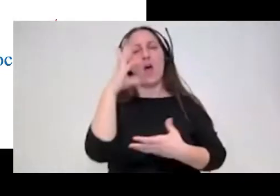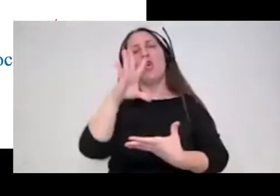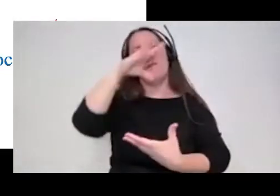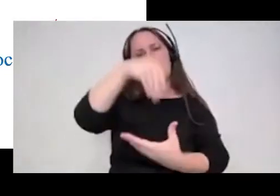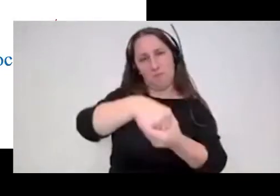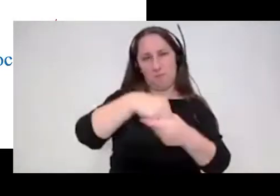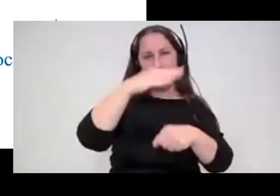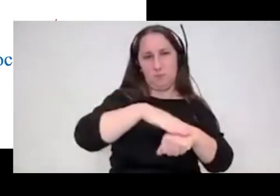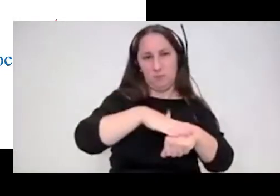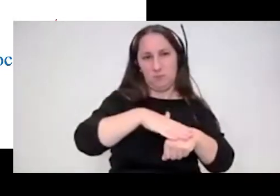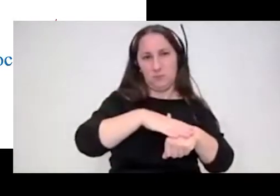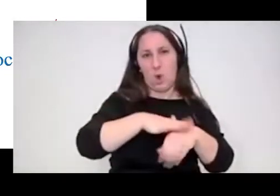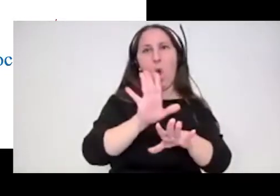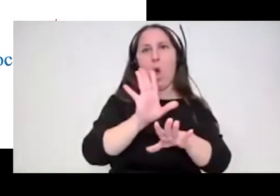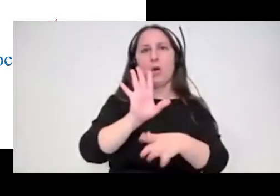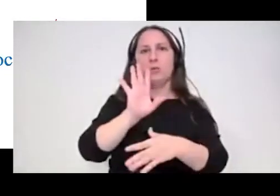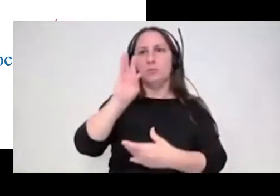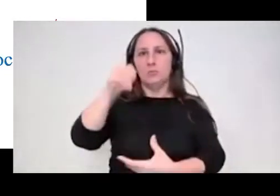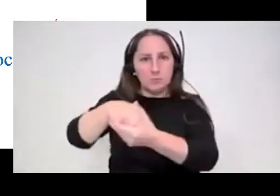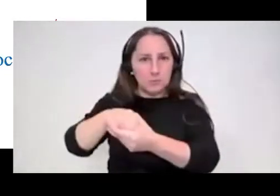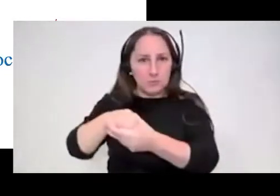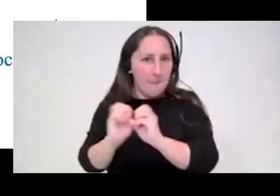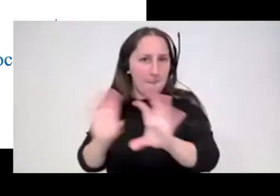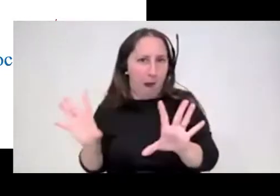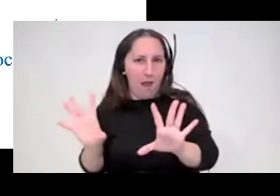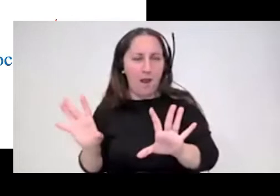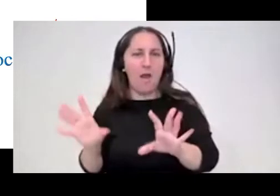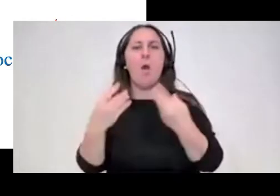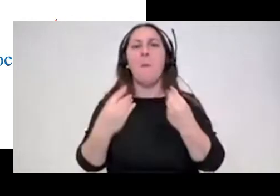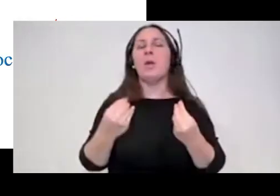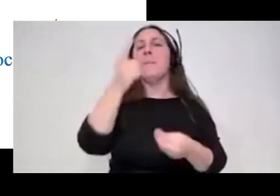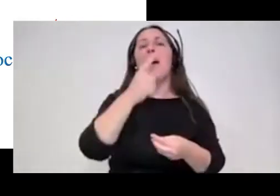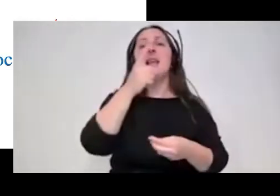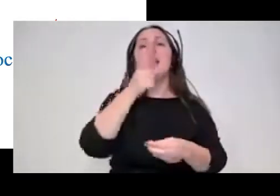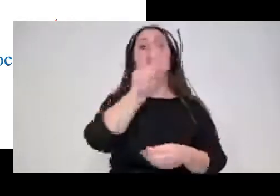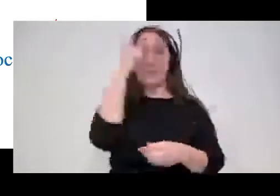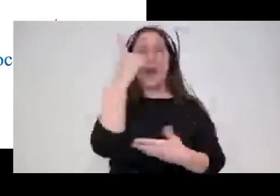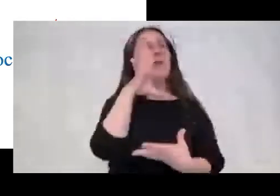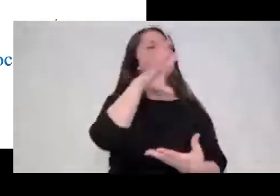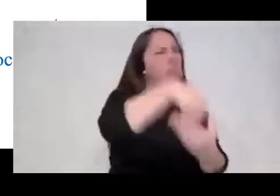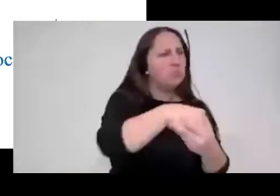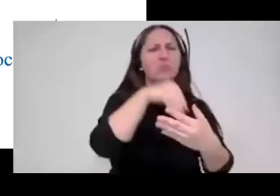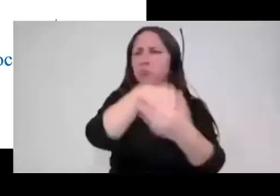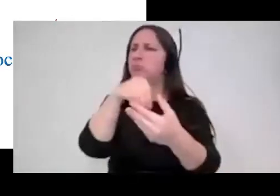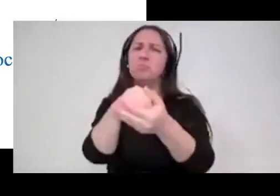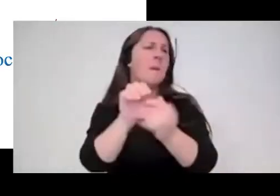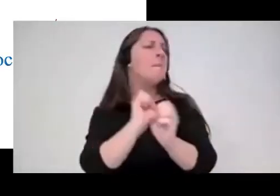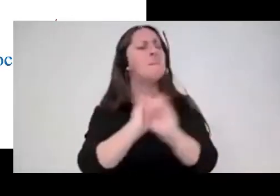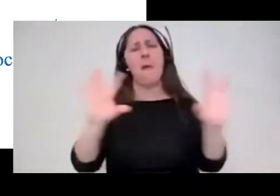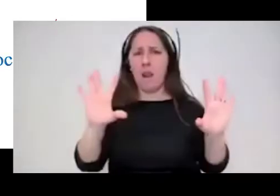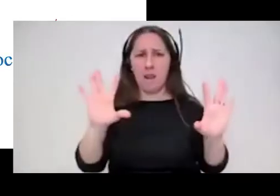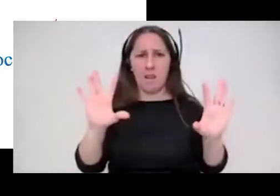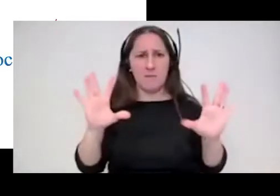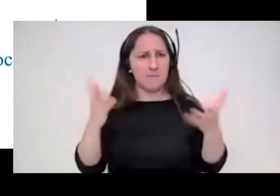indebida, porque pareciera que cualquier intervención del Estado está mal. Entonces yo dije, bueno, para resolver esto uno